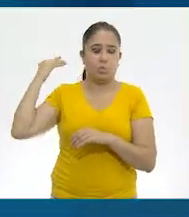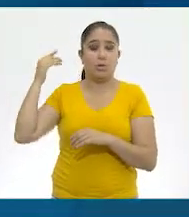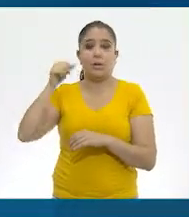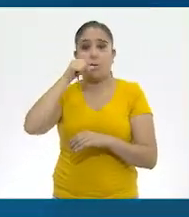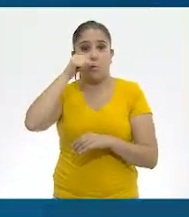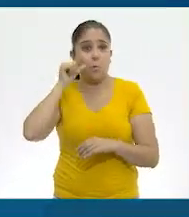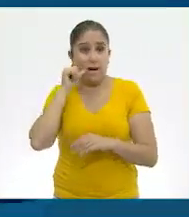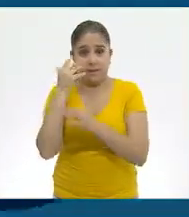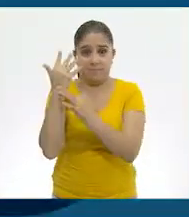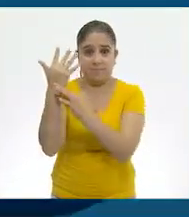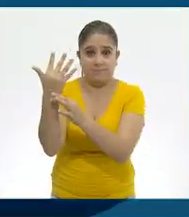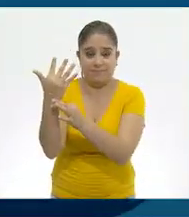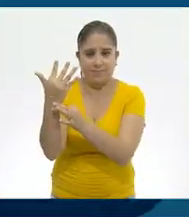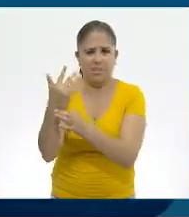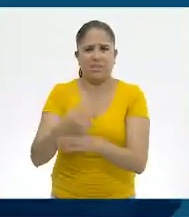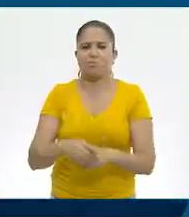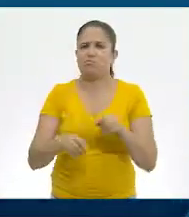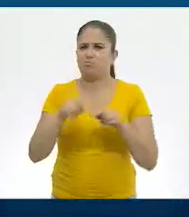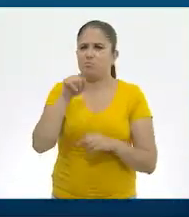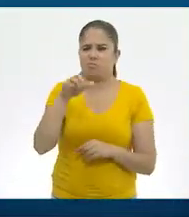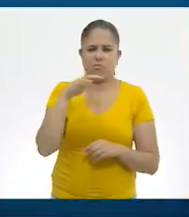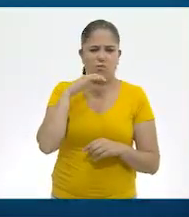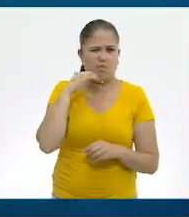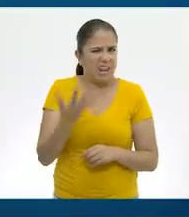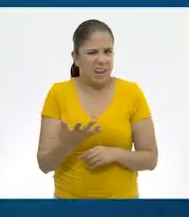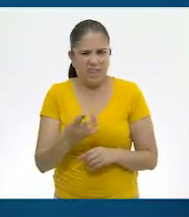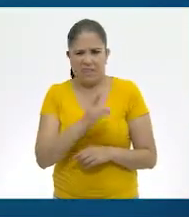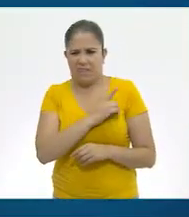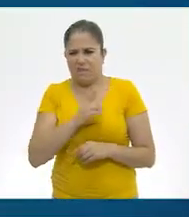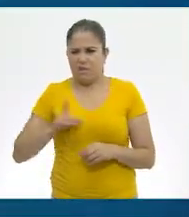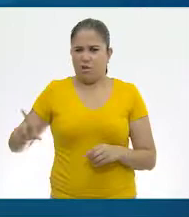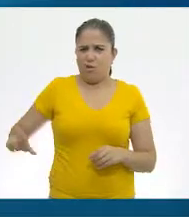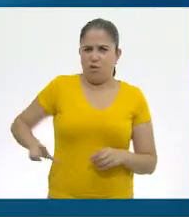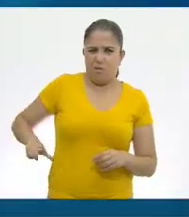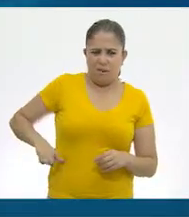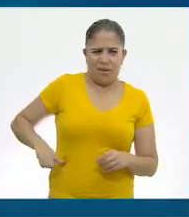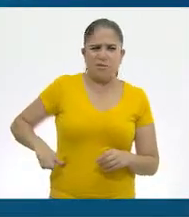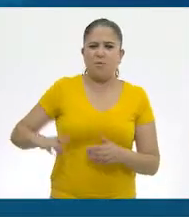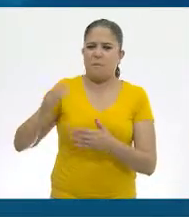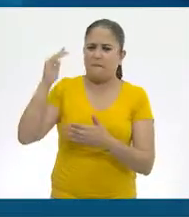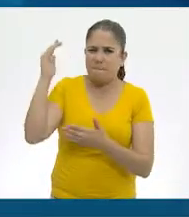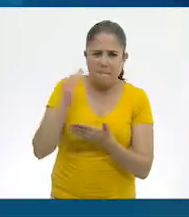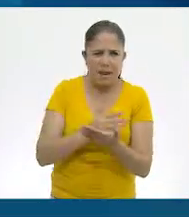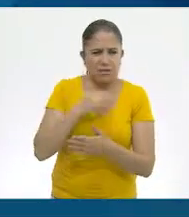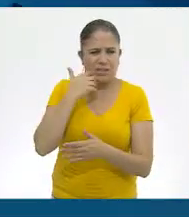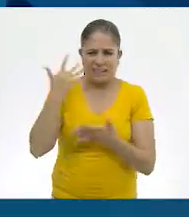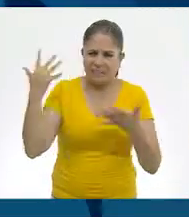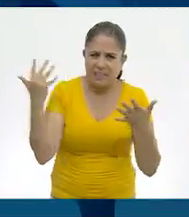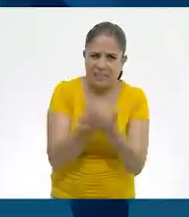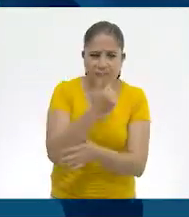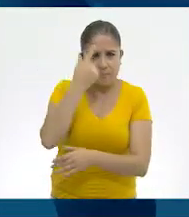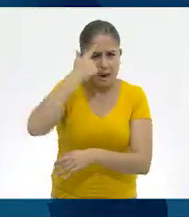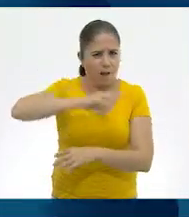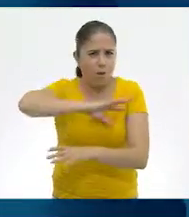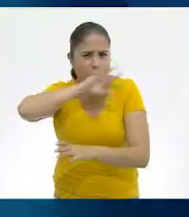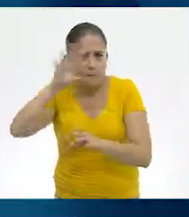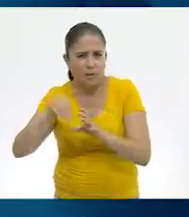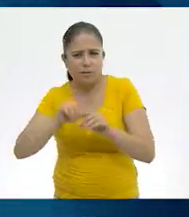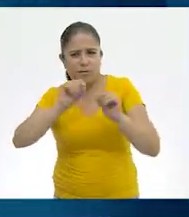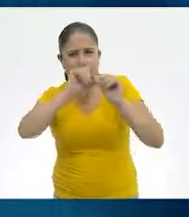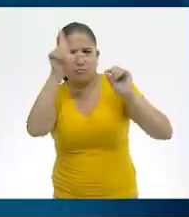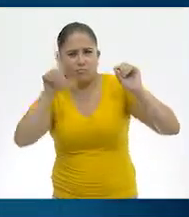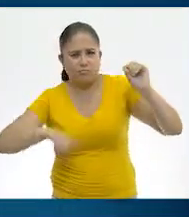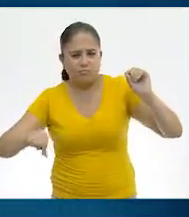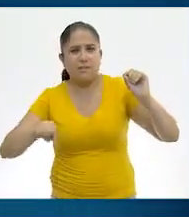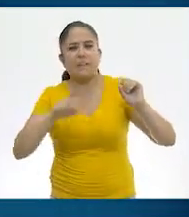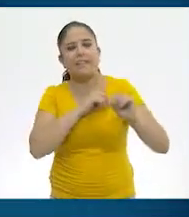Decía: no ha querido ni ha debido antes el gobierno, y menos debiera a la hora del triunfo completo de la República,